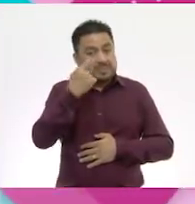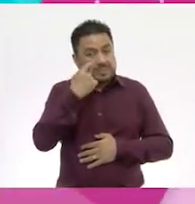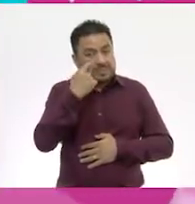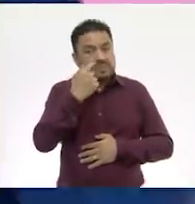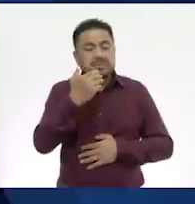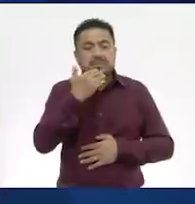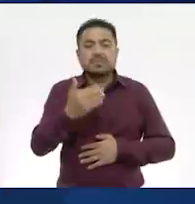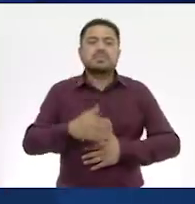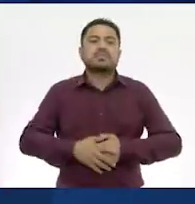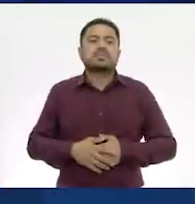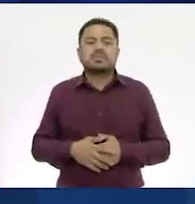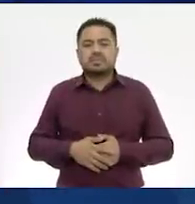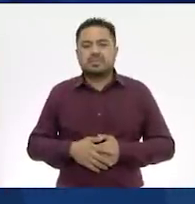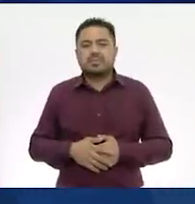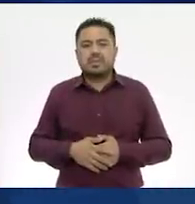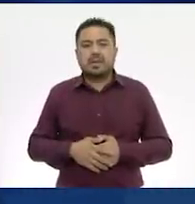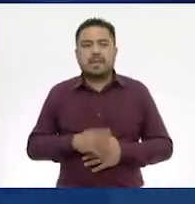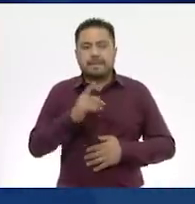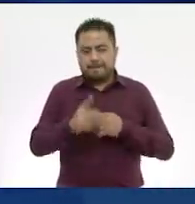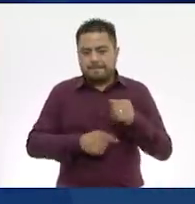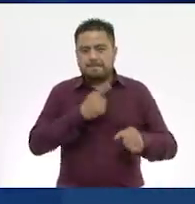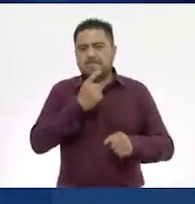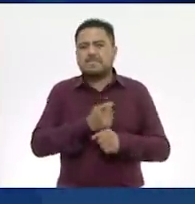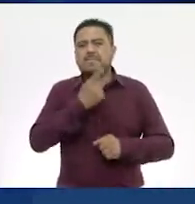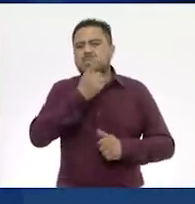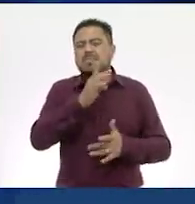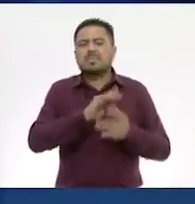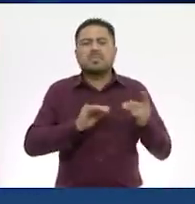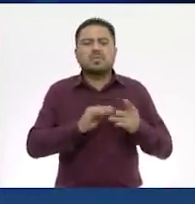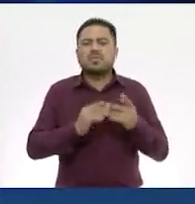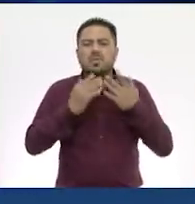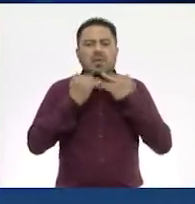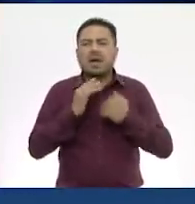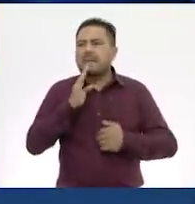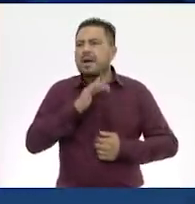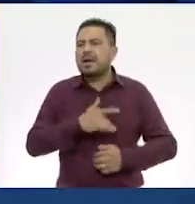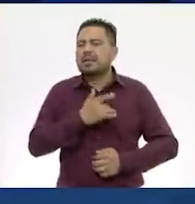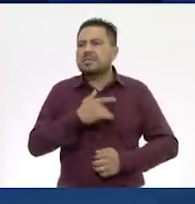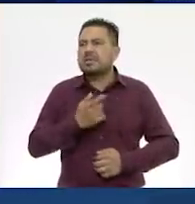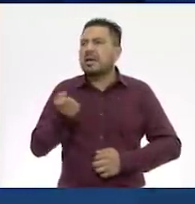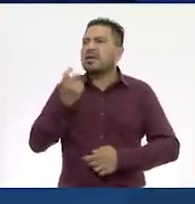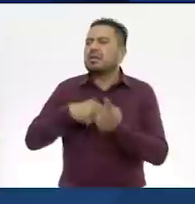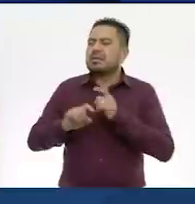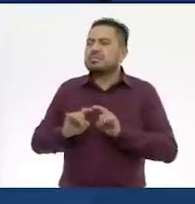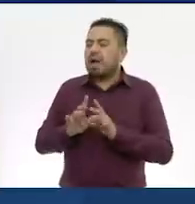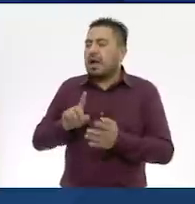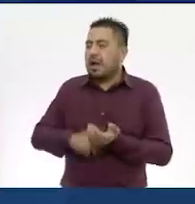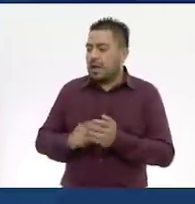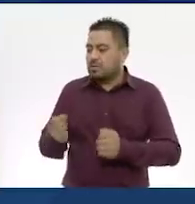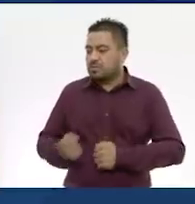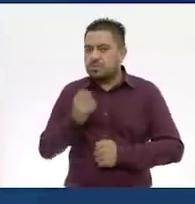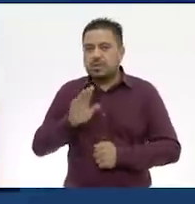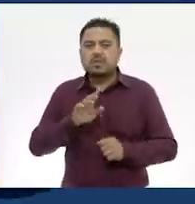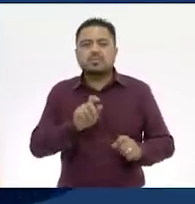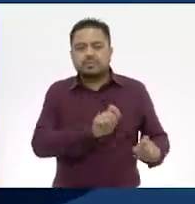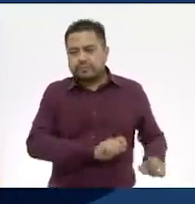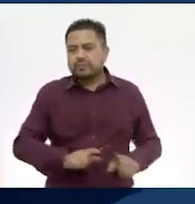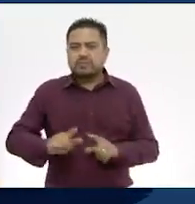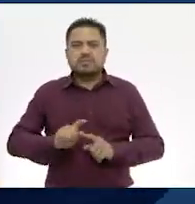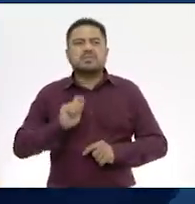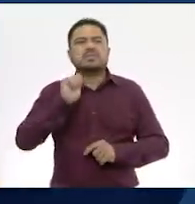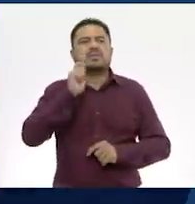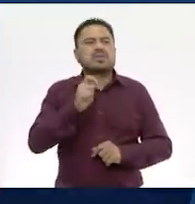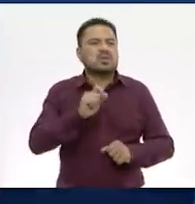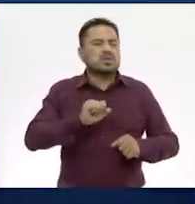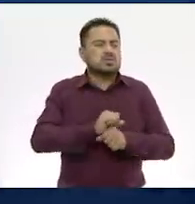¿eh? Bien, el primero dice, no hay mal que por bien no venga. Vamos con el siguiente, el que es de